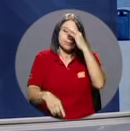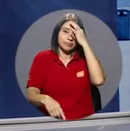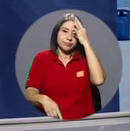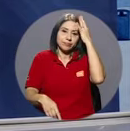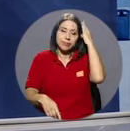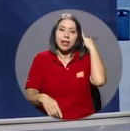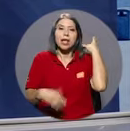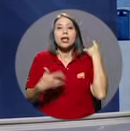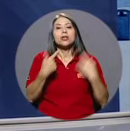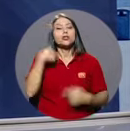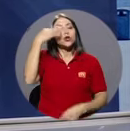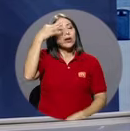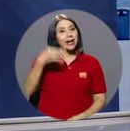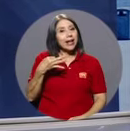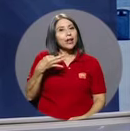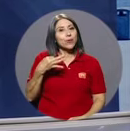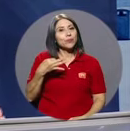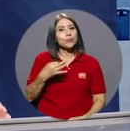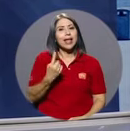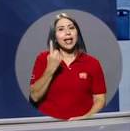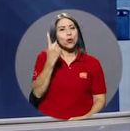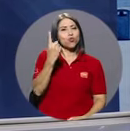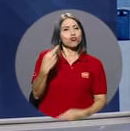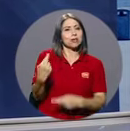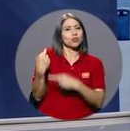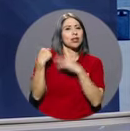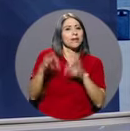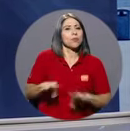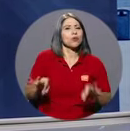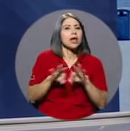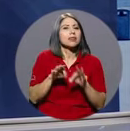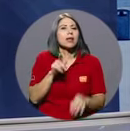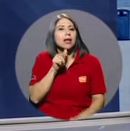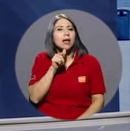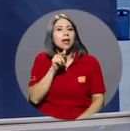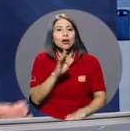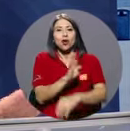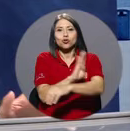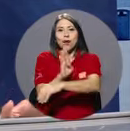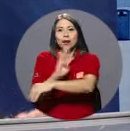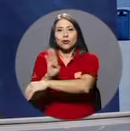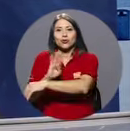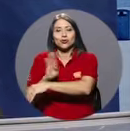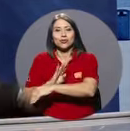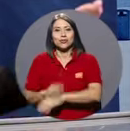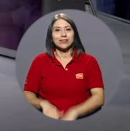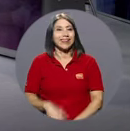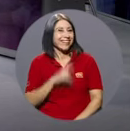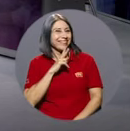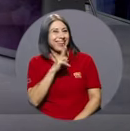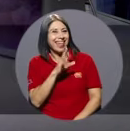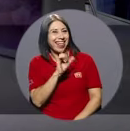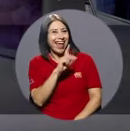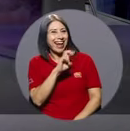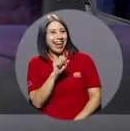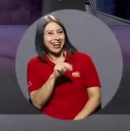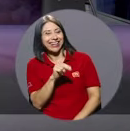vamos. Yo creo que aquí ha habido un responsable importante y son los bancos, ¿verdad?